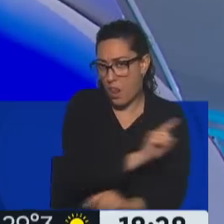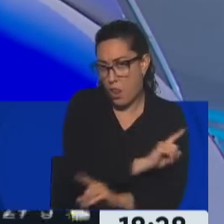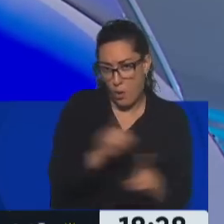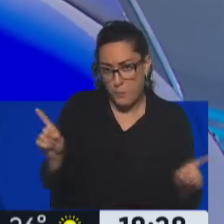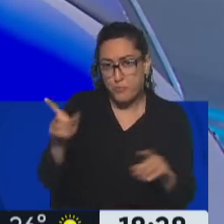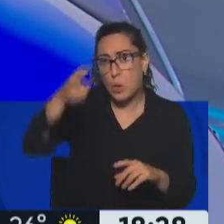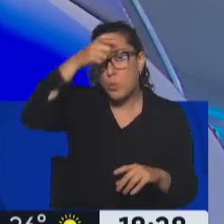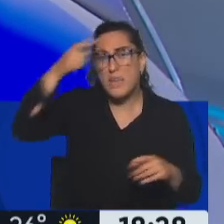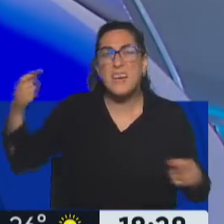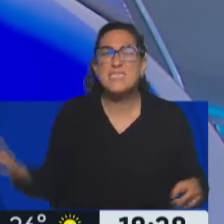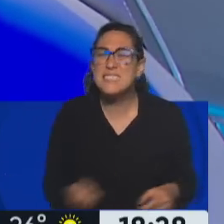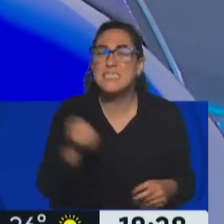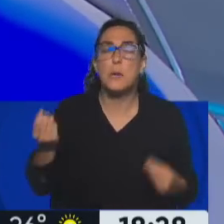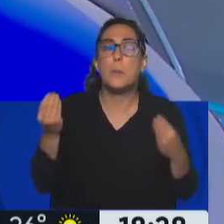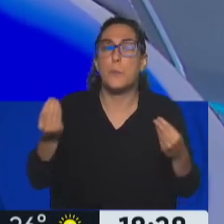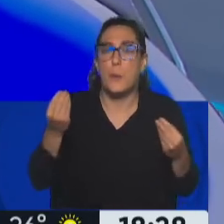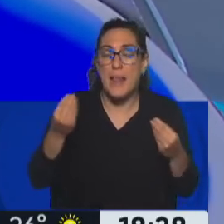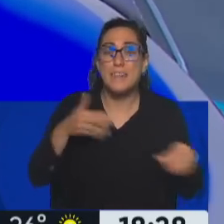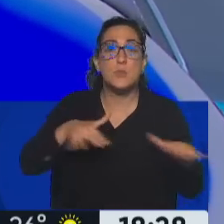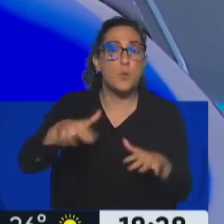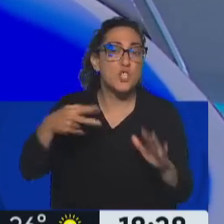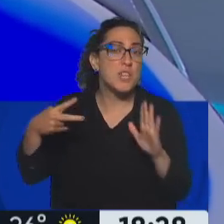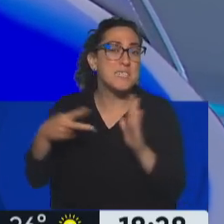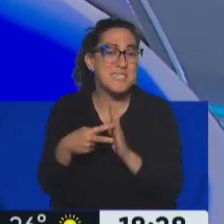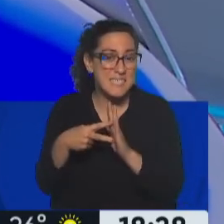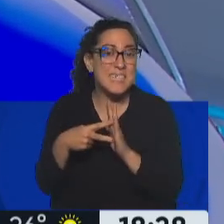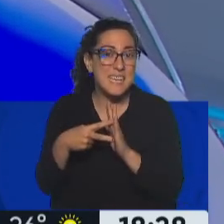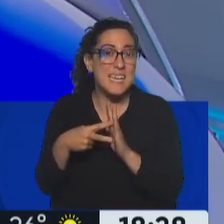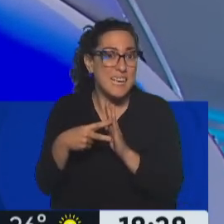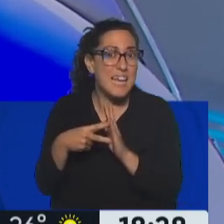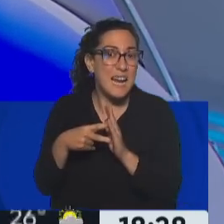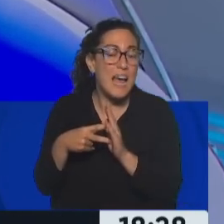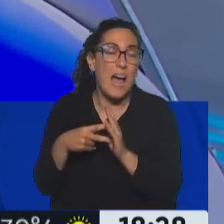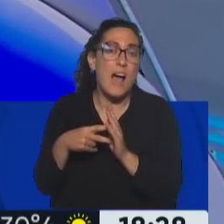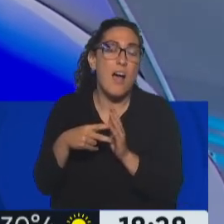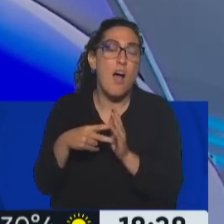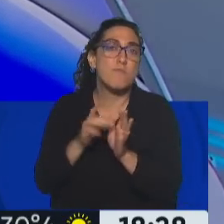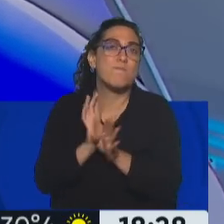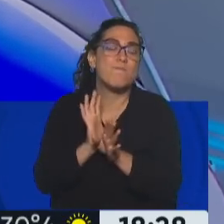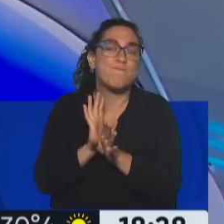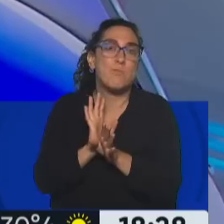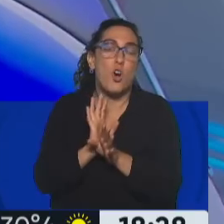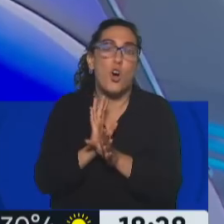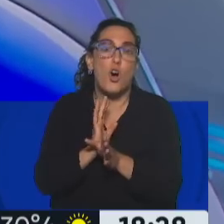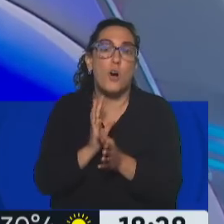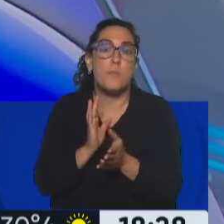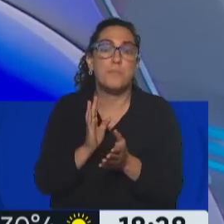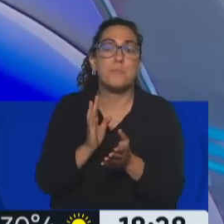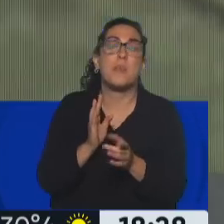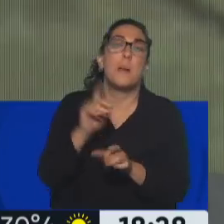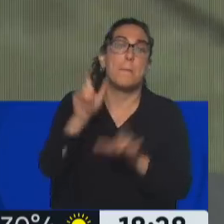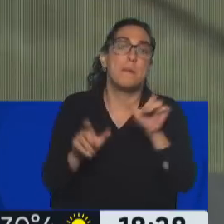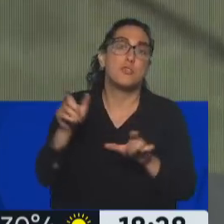Turquía lo que busca es que la situación en Siria le permita contener el flujo